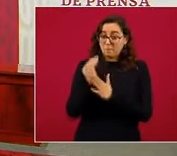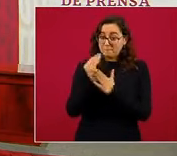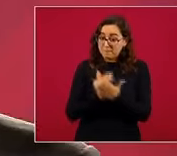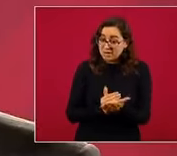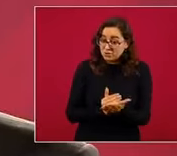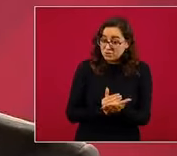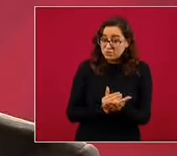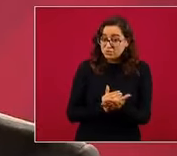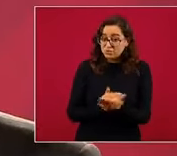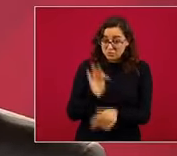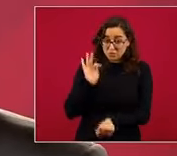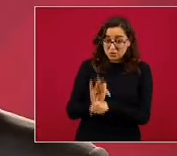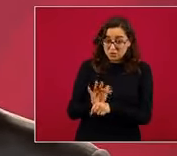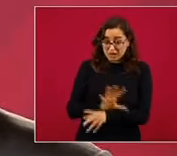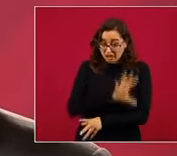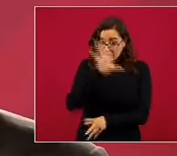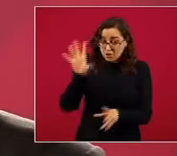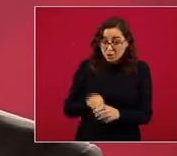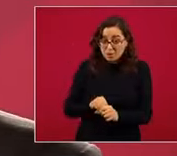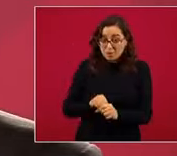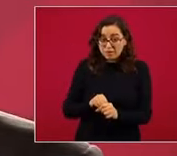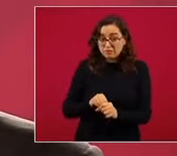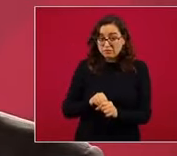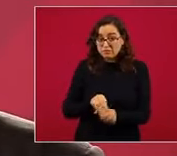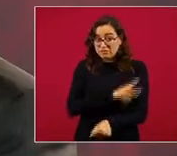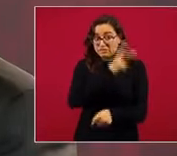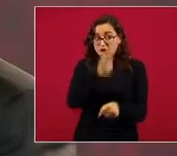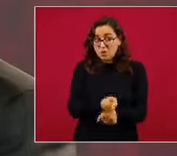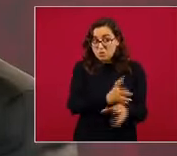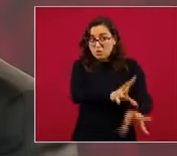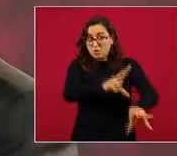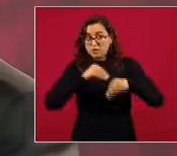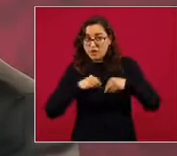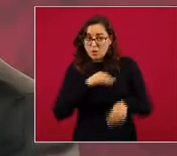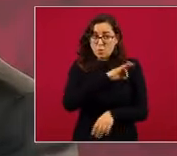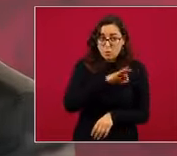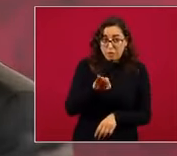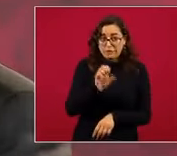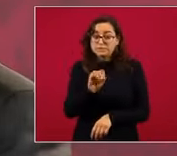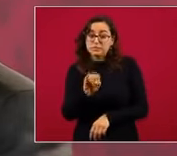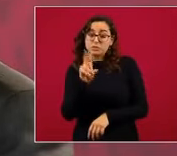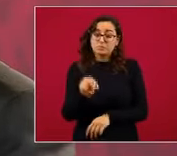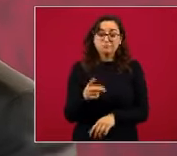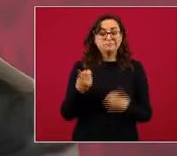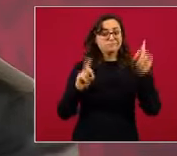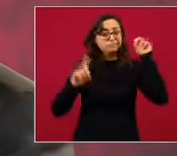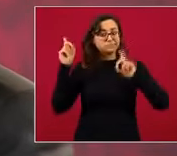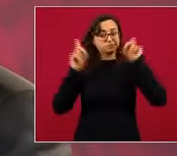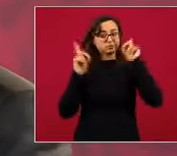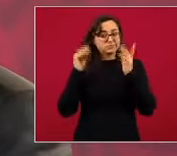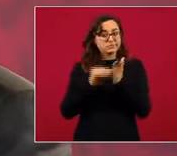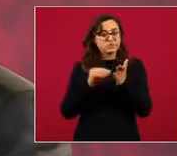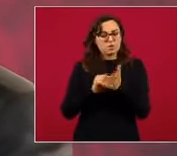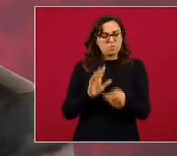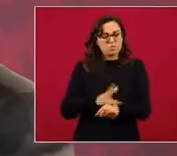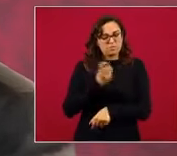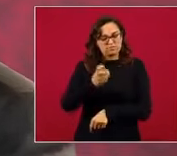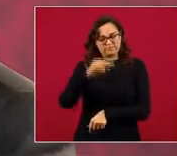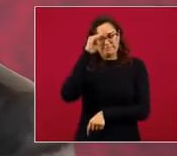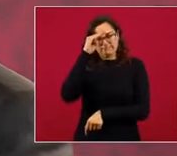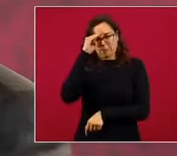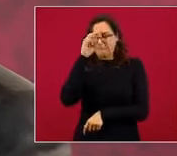ser protectora ante una segunda exposición. Entonces, en el caso de México, estamos considerando tener suficiente vacuna